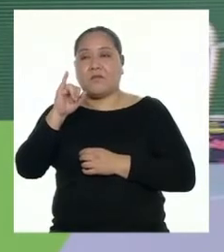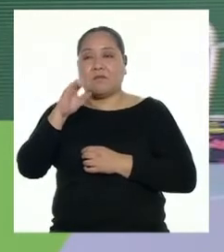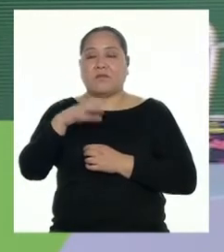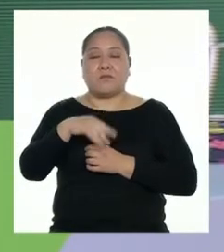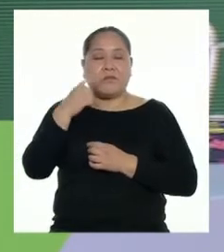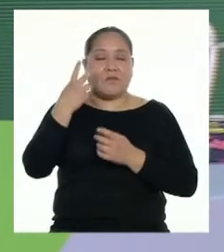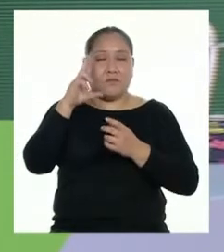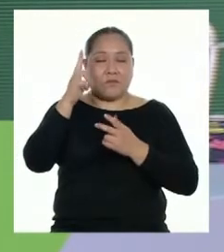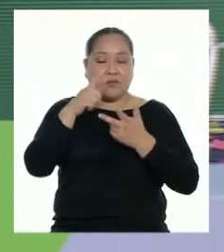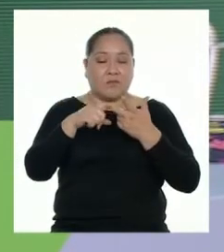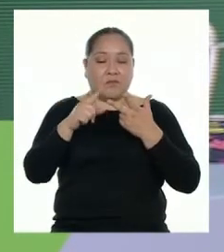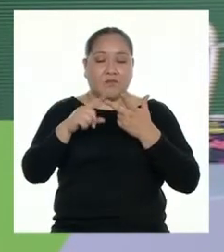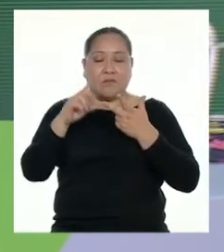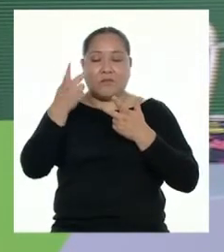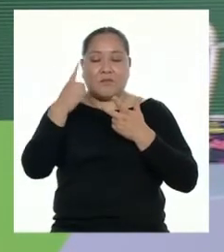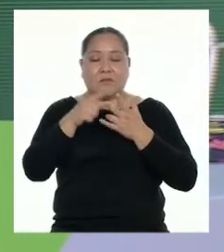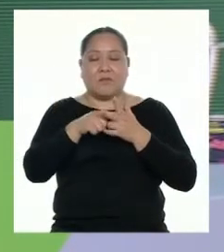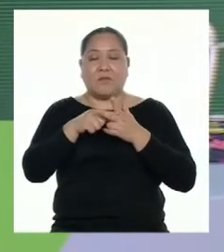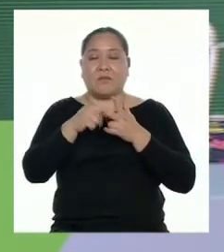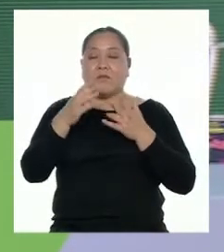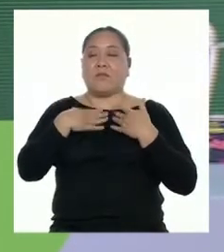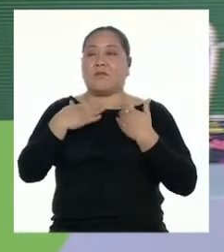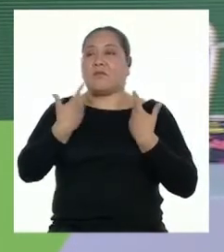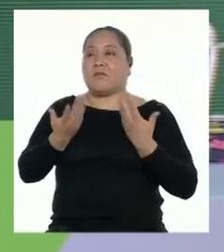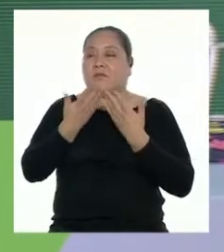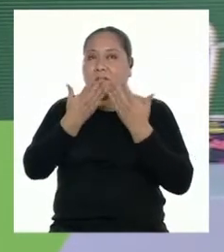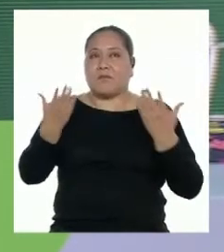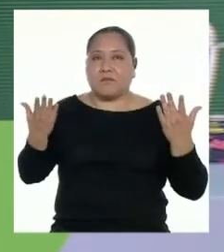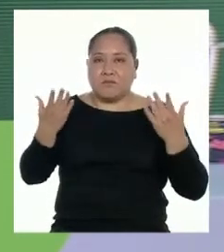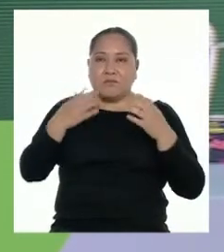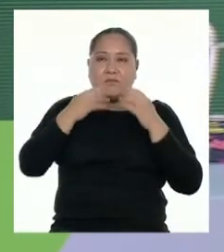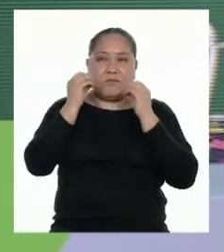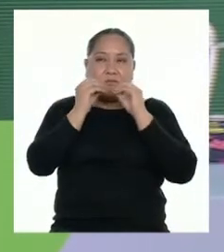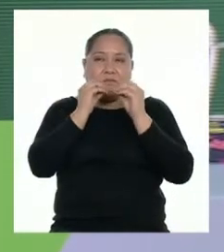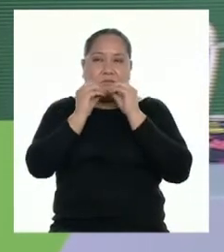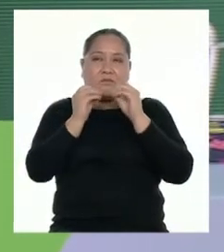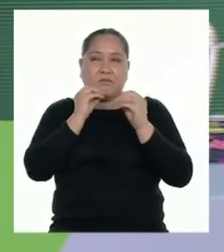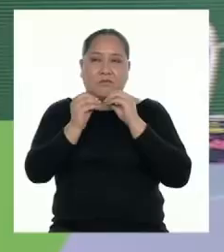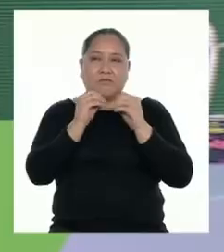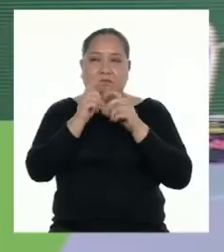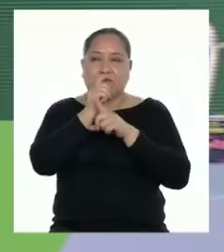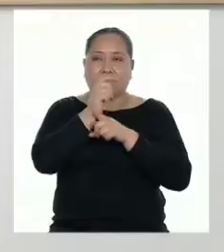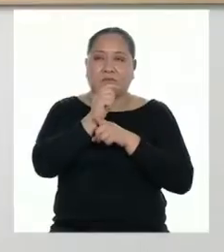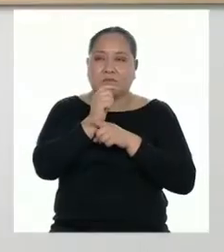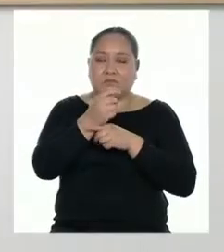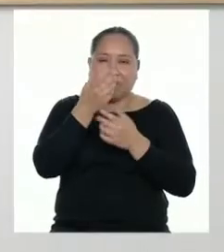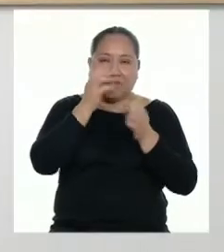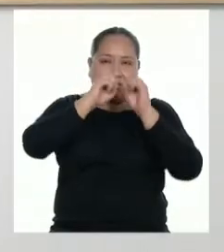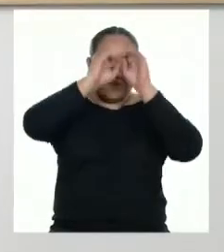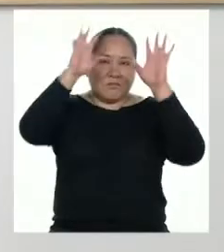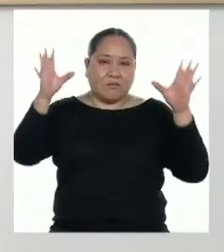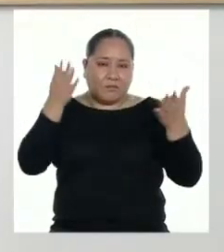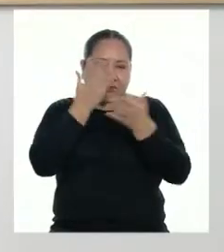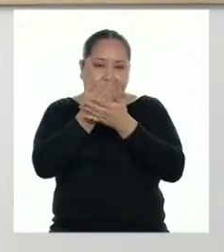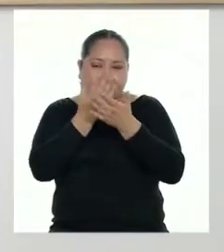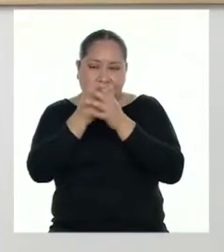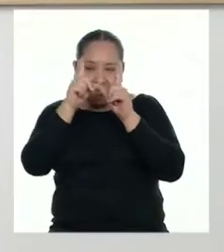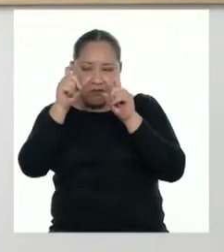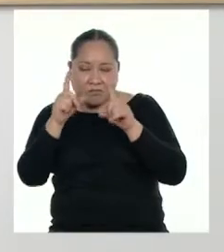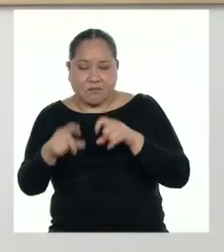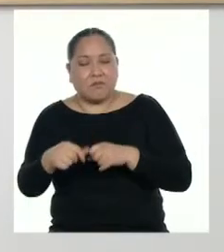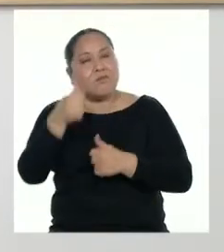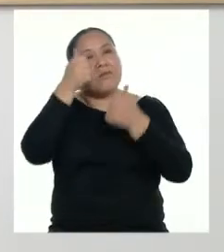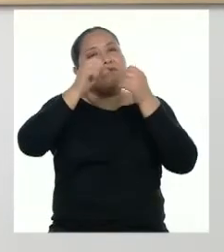de mejora y mis tareas específicas son precisas, claras, realizables y medibles? ¿Qué características